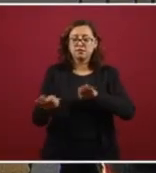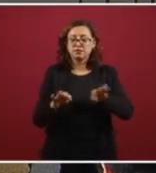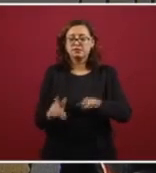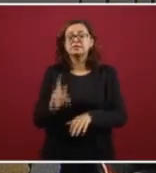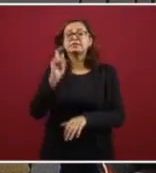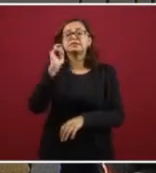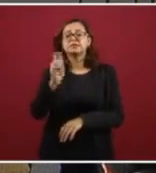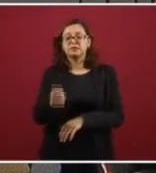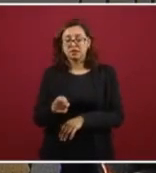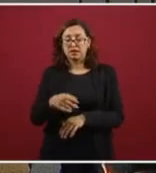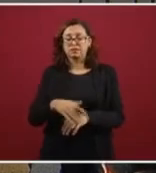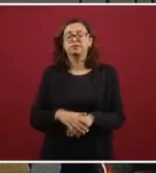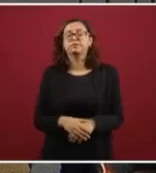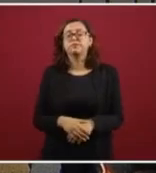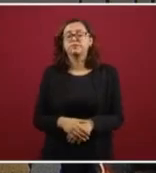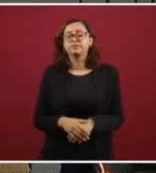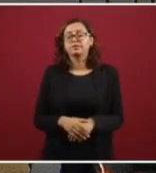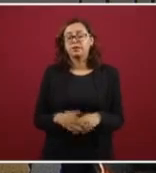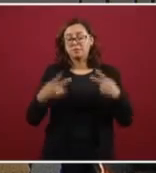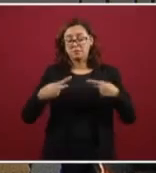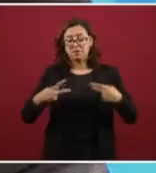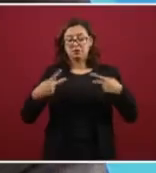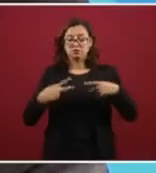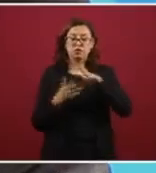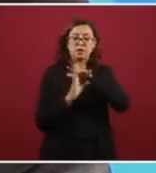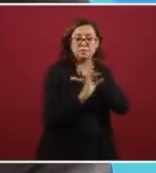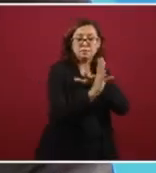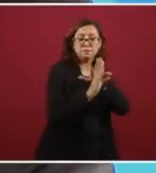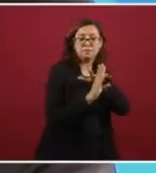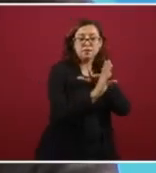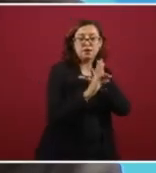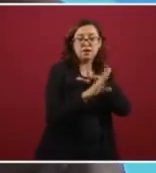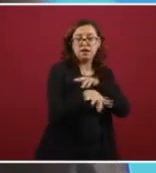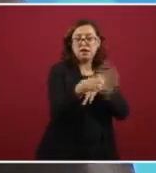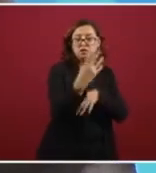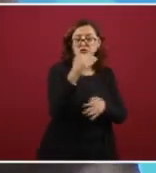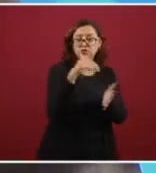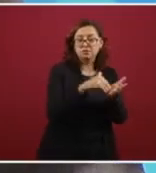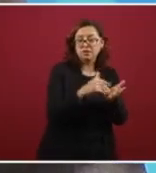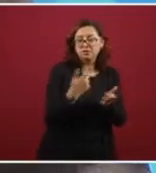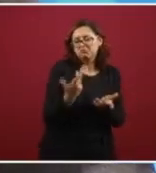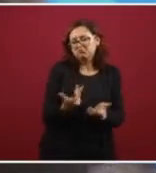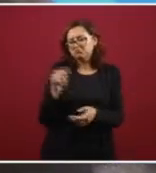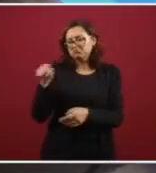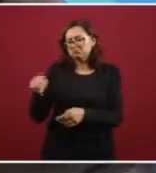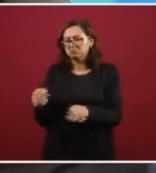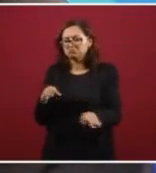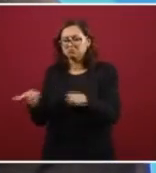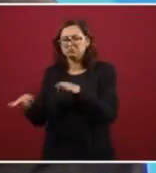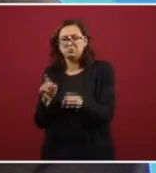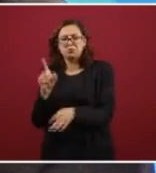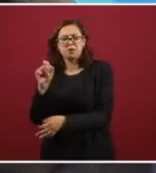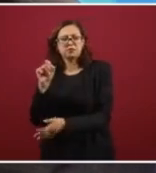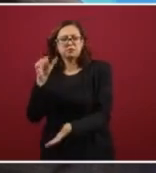empleos que los rescates y retornos a El Salvador. Con